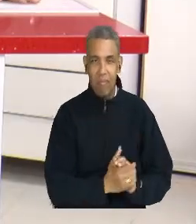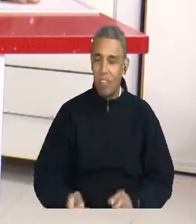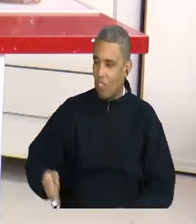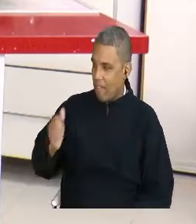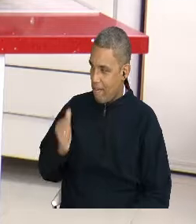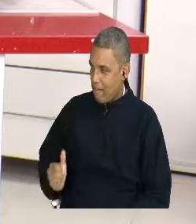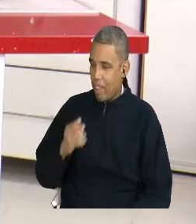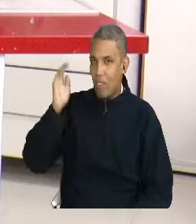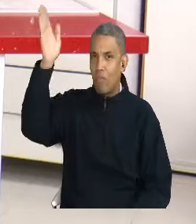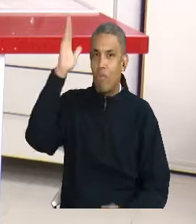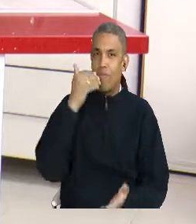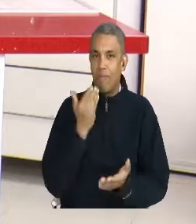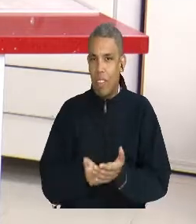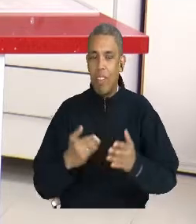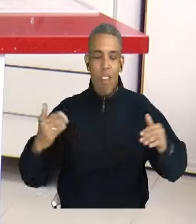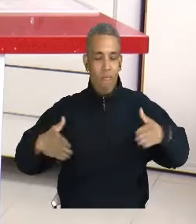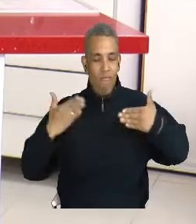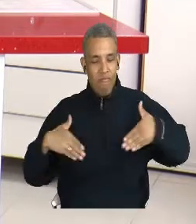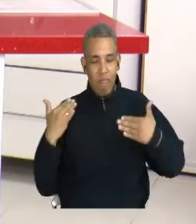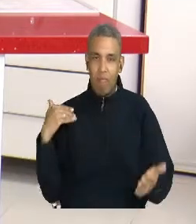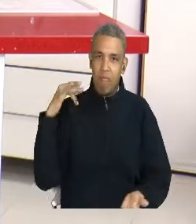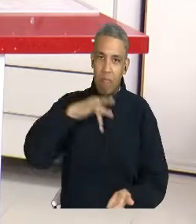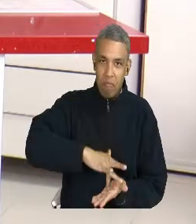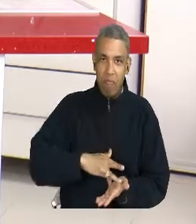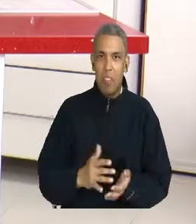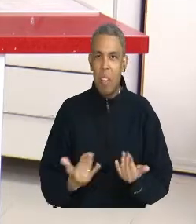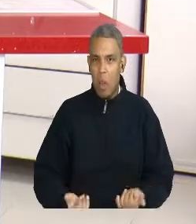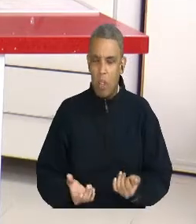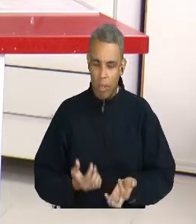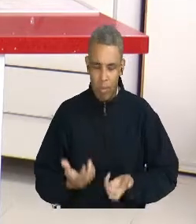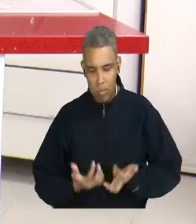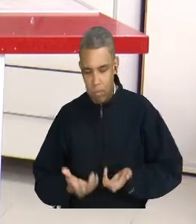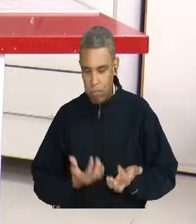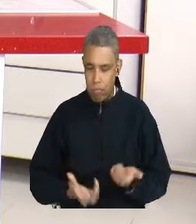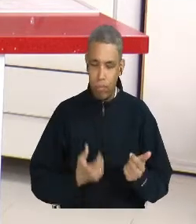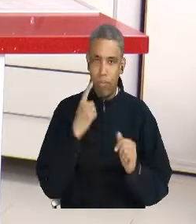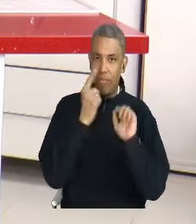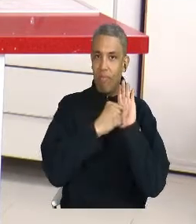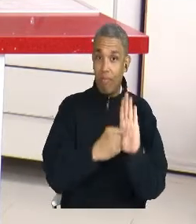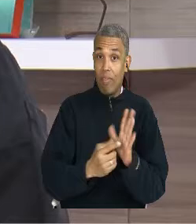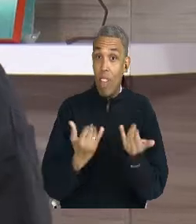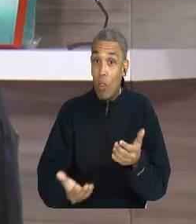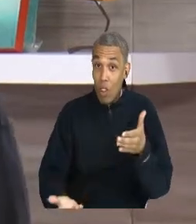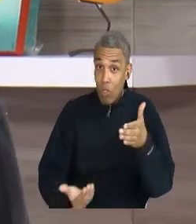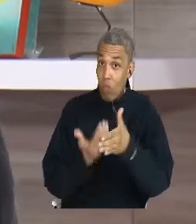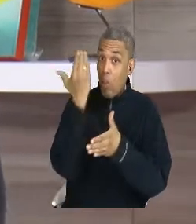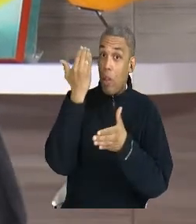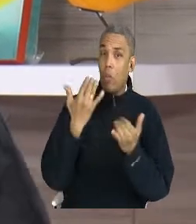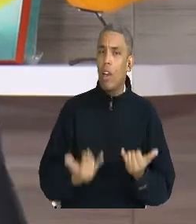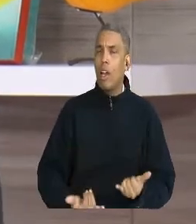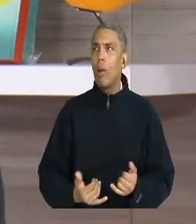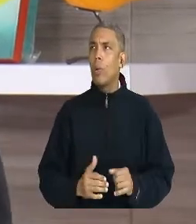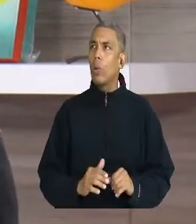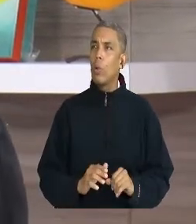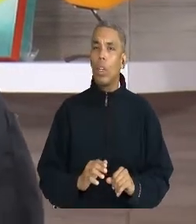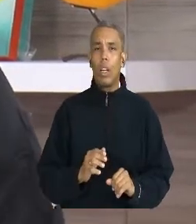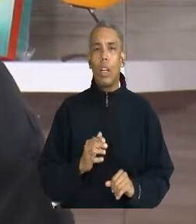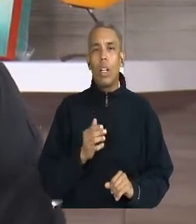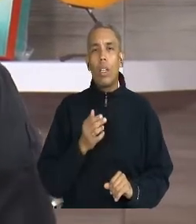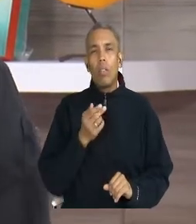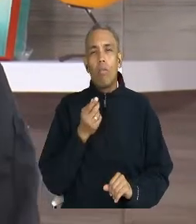gracias a Dios, aquí feliz de estar nuevamente en otro programa A Pedir de Boca, y hoy trayendo una recetica suavecita, una recetica fresca para todos